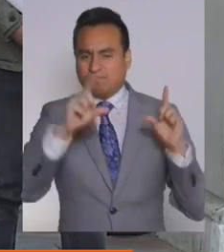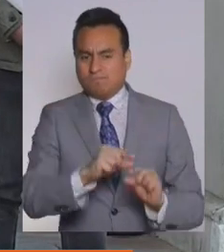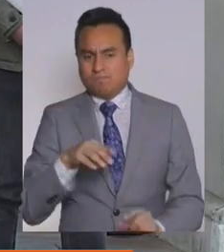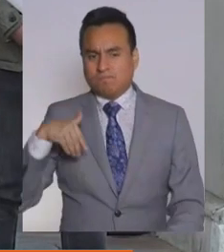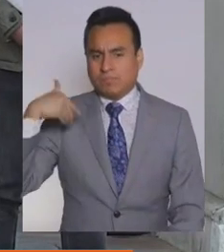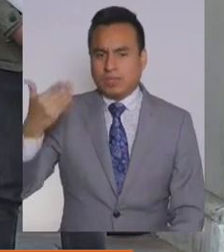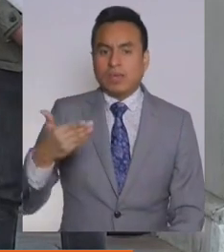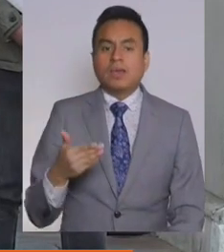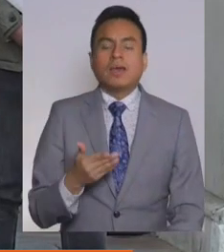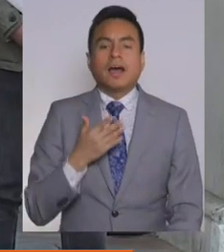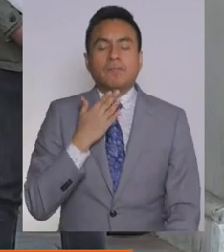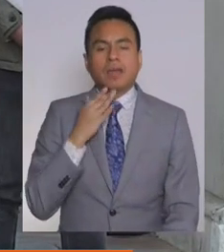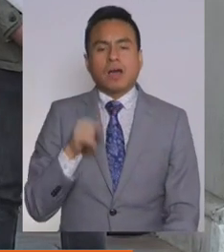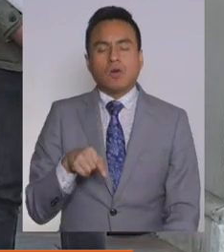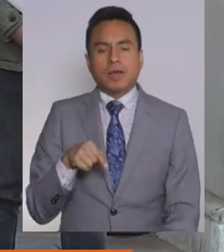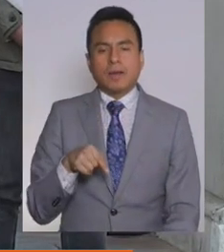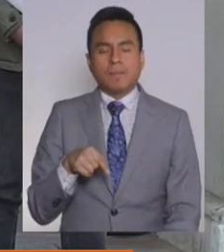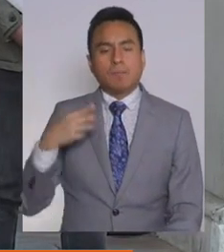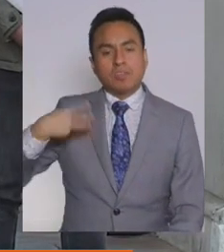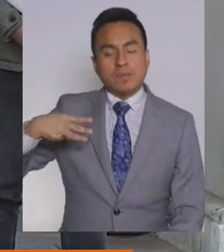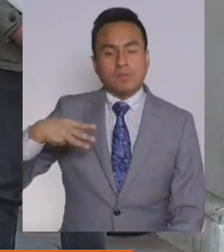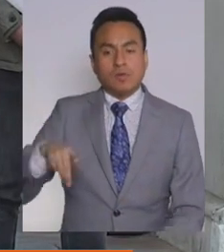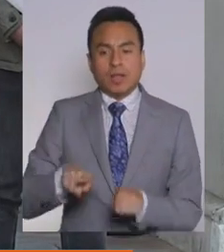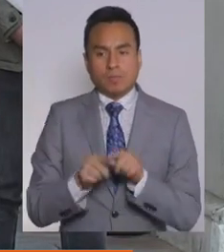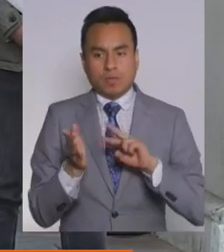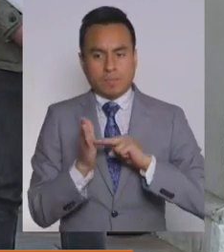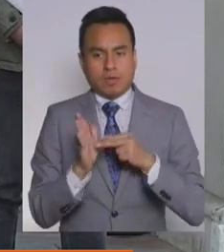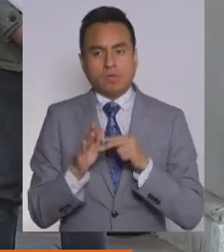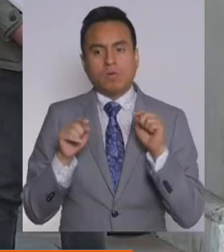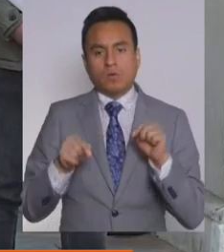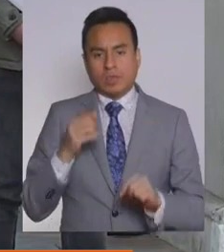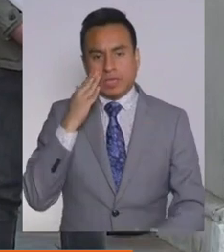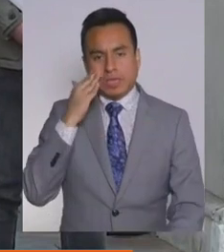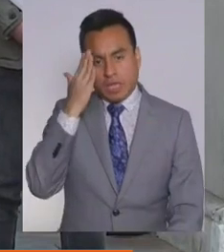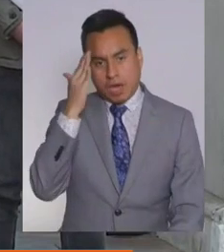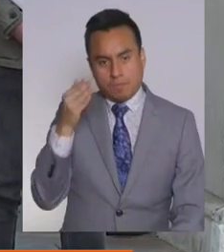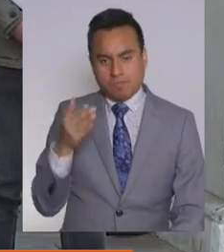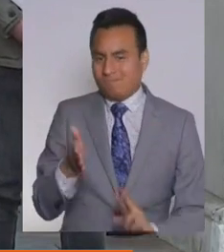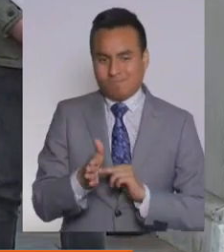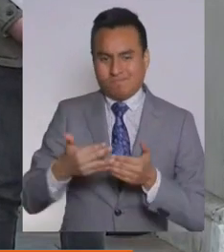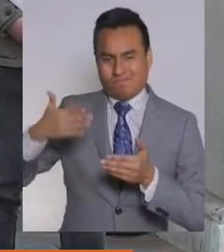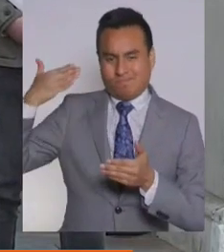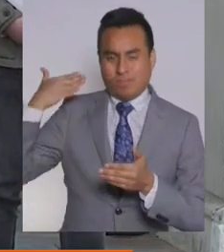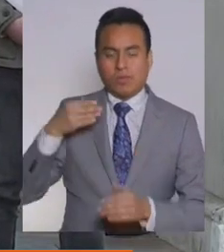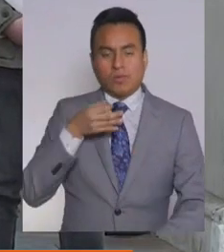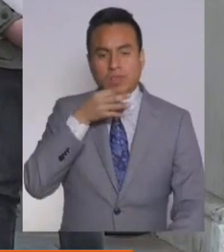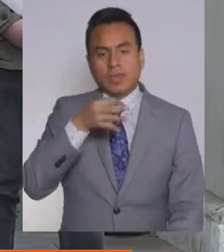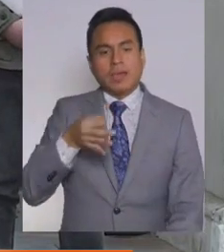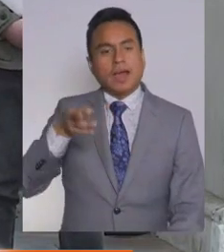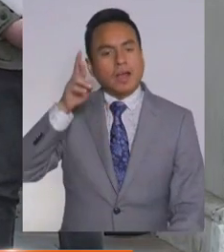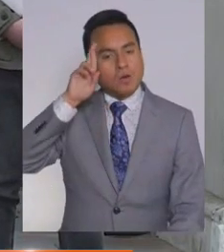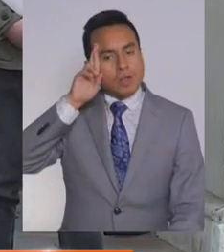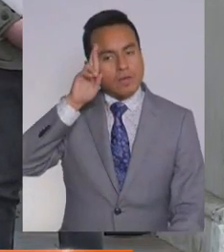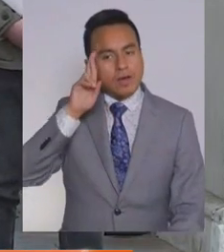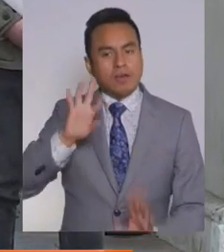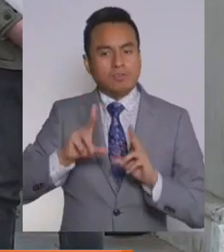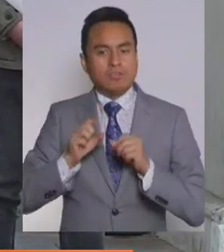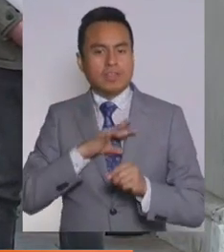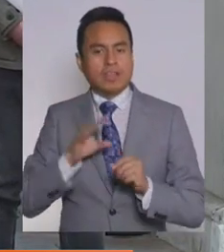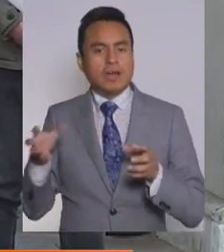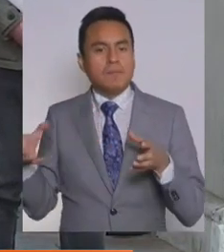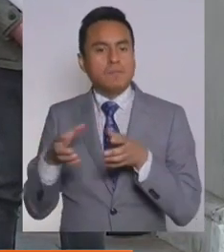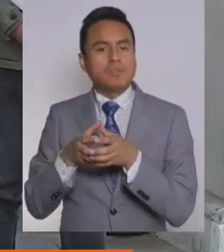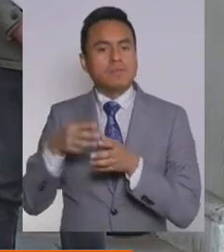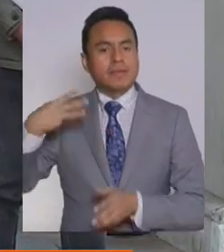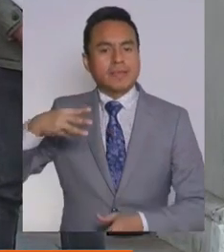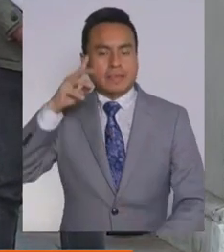Ahora, los municipios no venimos con problemas de hoy día. Yo recordaba en la reunión que la Asociación Chilena de Municipalidades